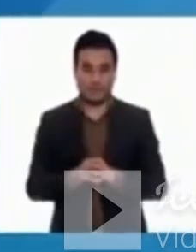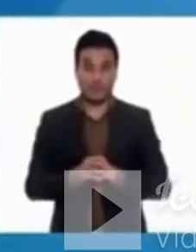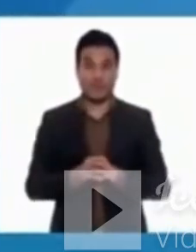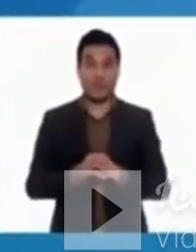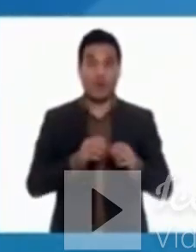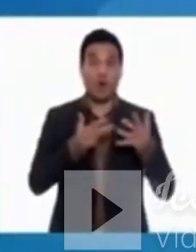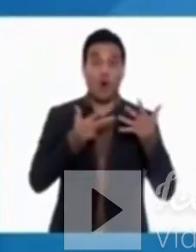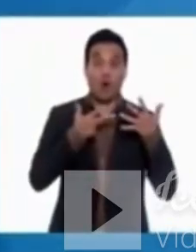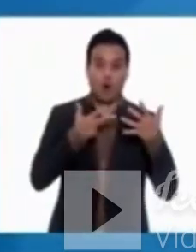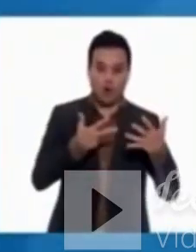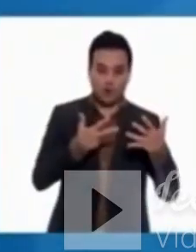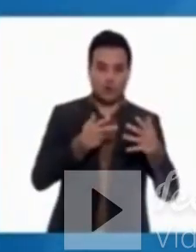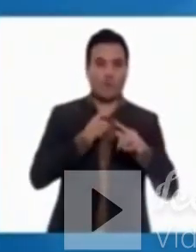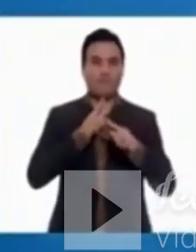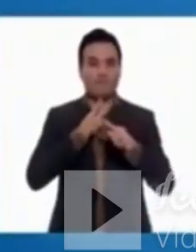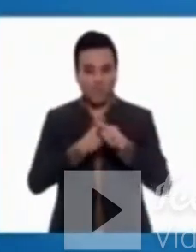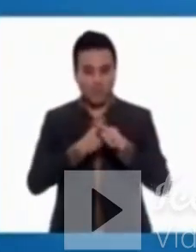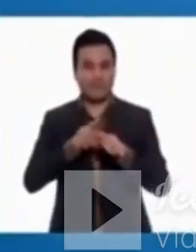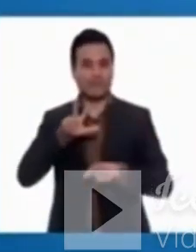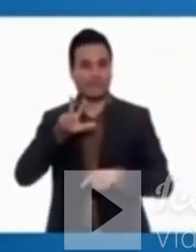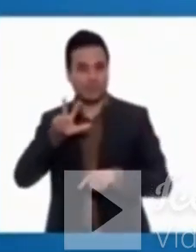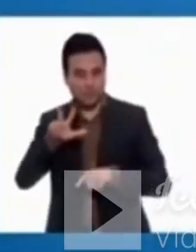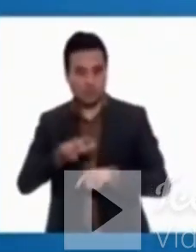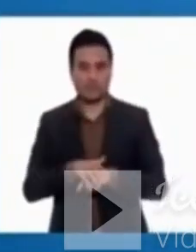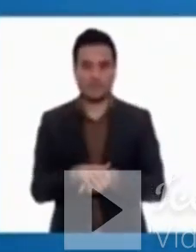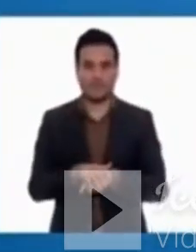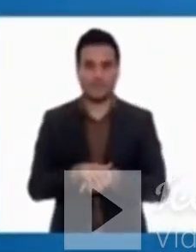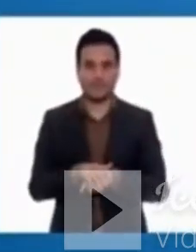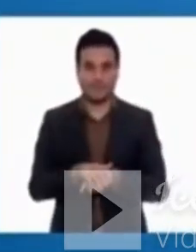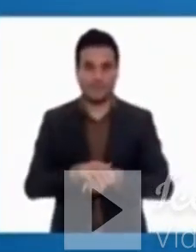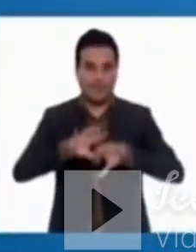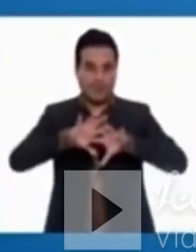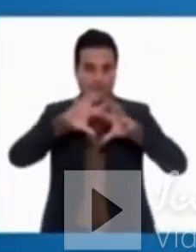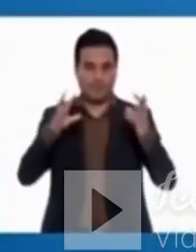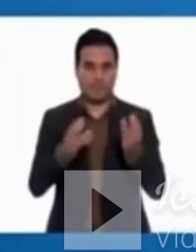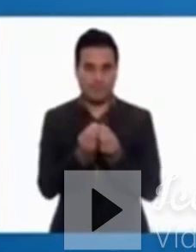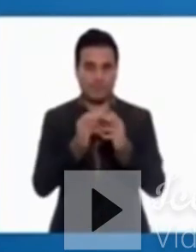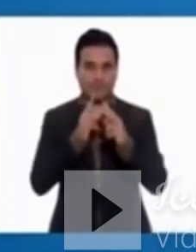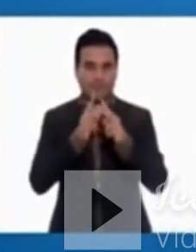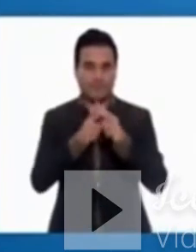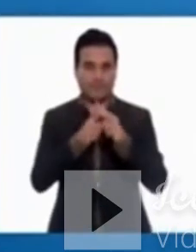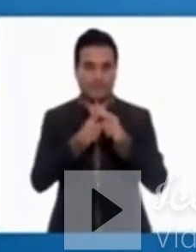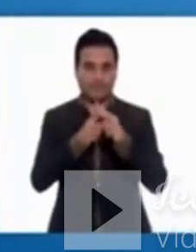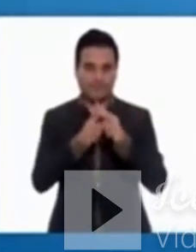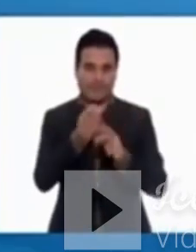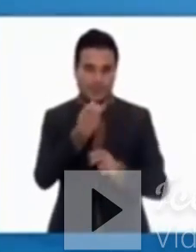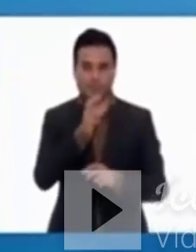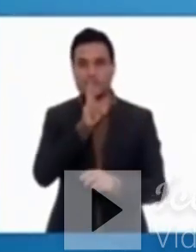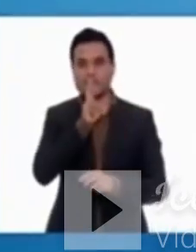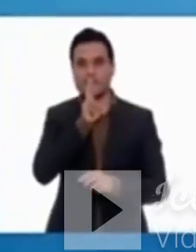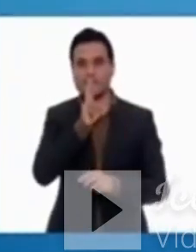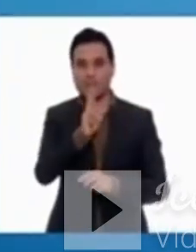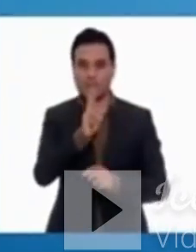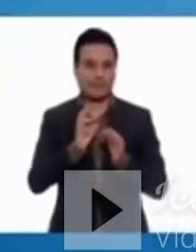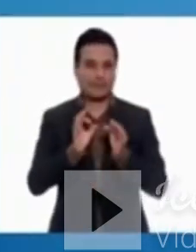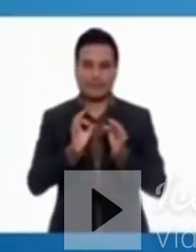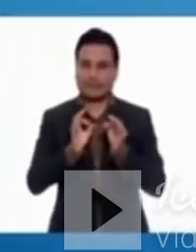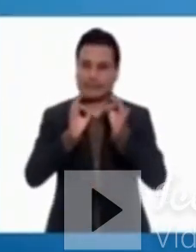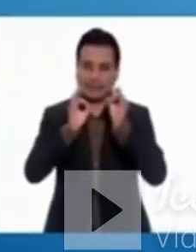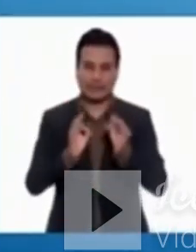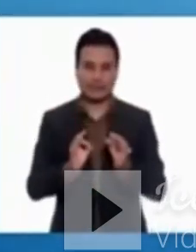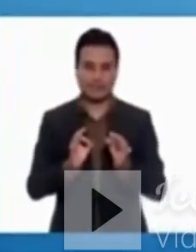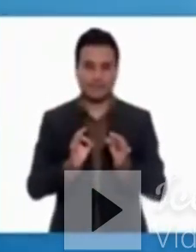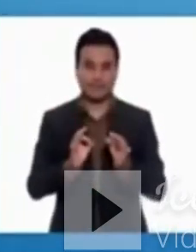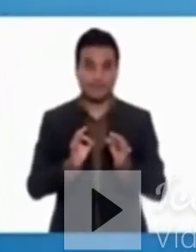por 18, ¿vale? La cantidad que hemos medido por la cantidad que equivale en